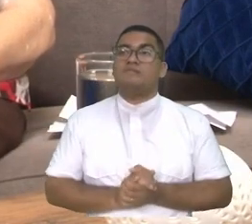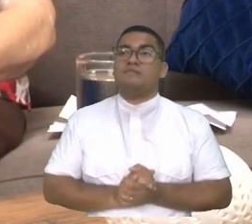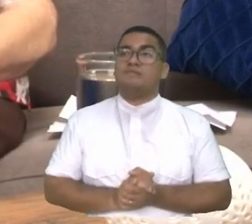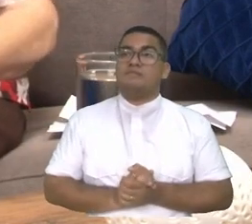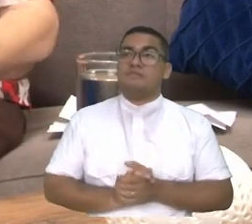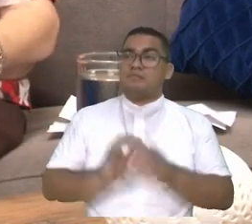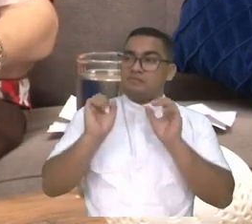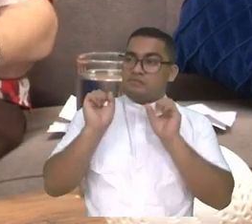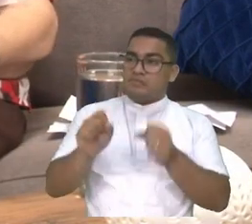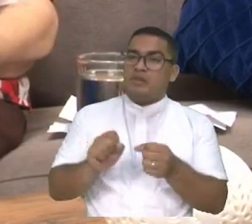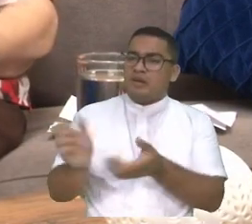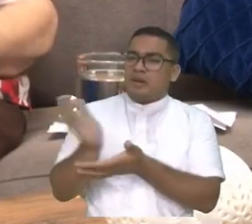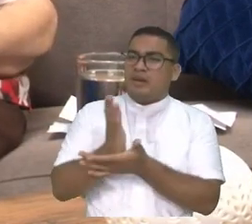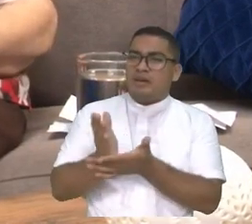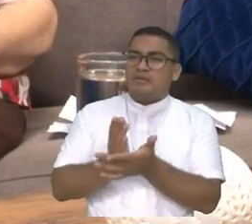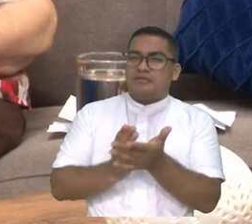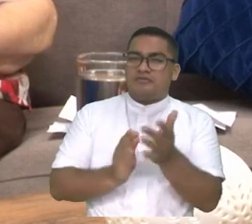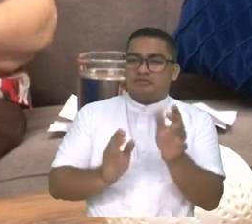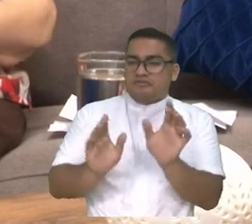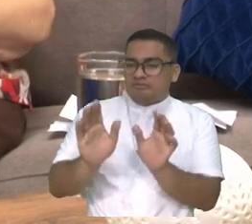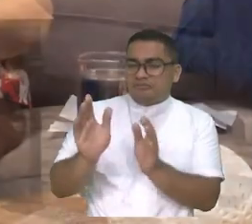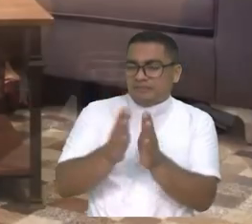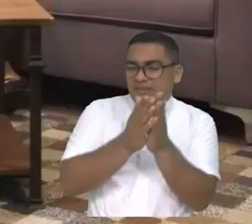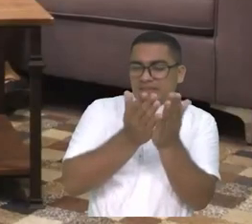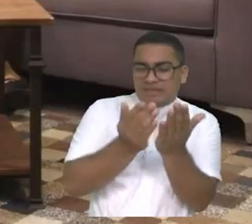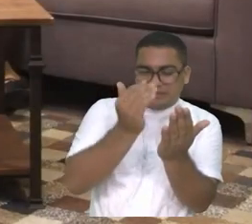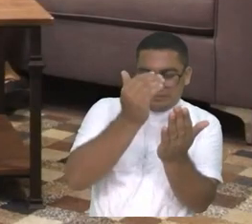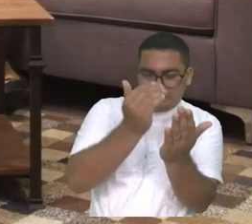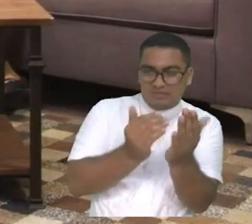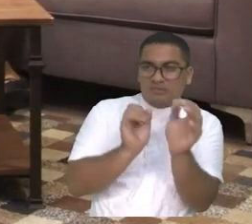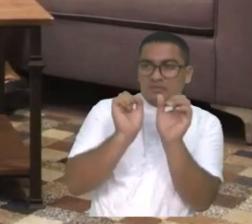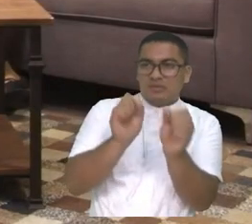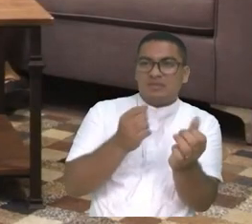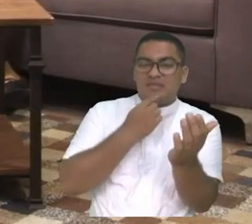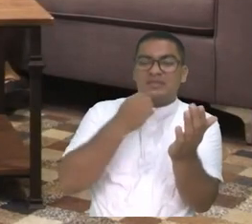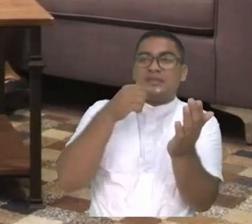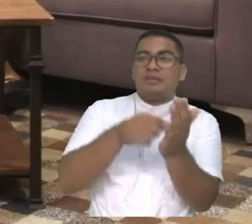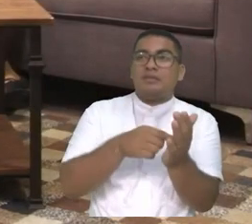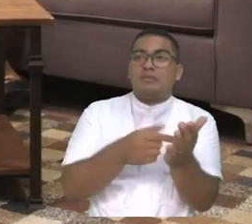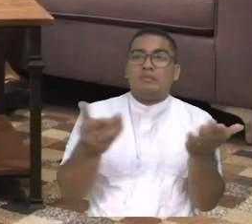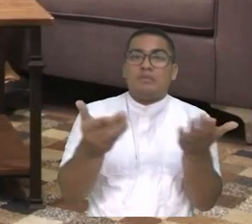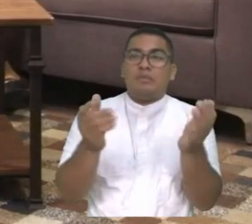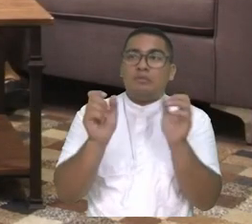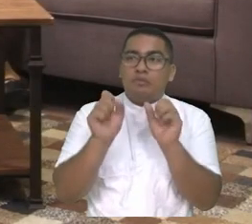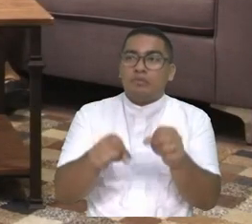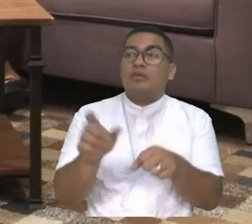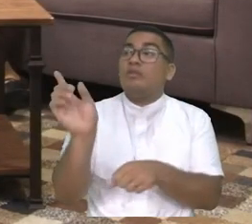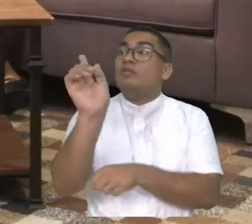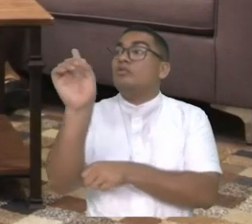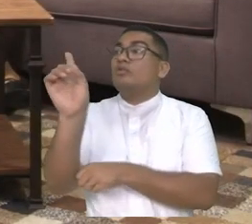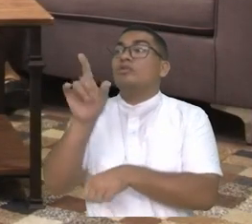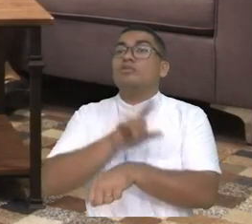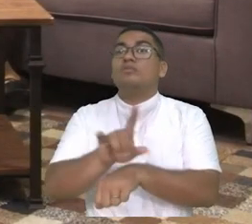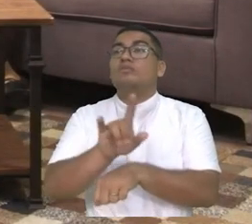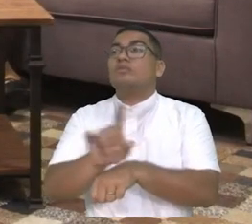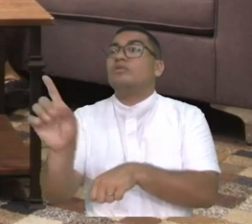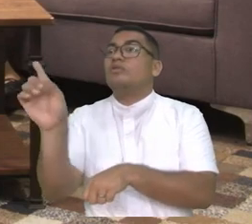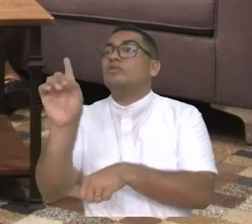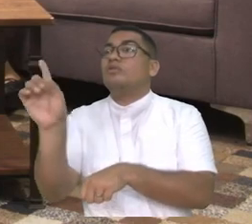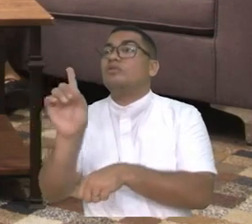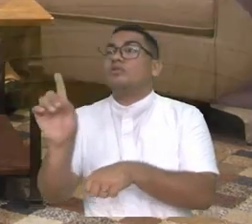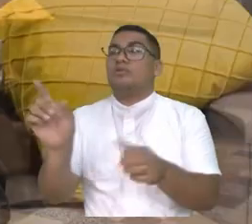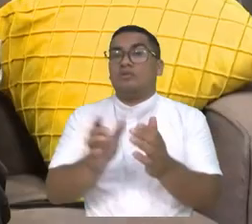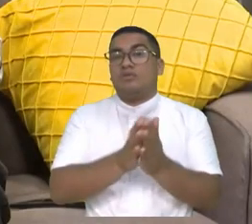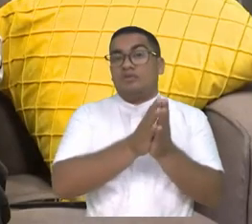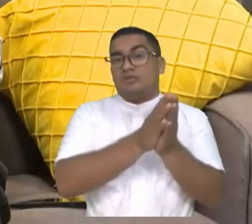pudiera compartirnos algunos extractos de lo que pueden encontrar y cómo pueden hacer accesible o cómo se accede o cómo se